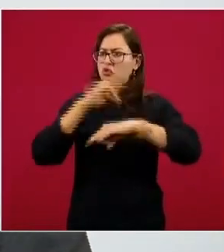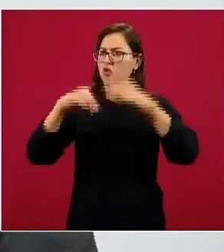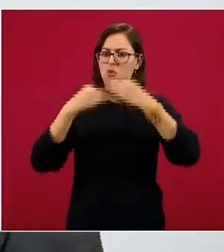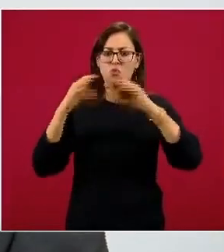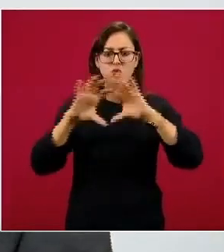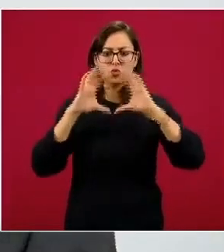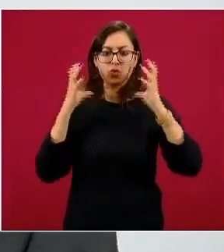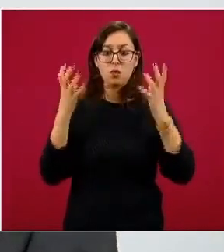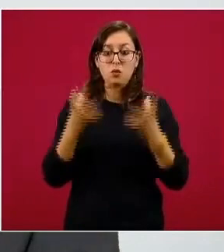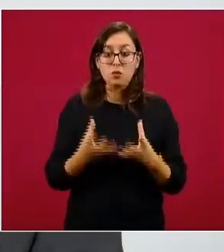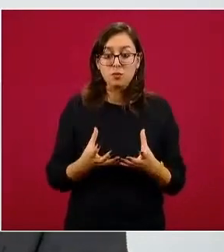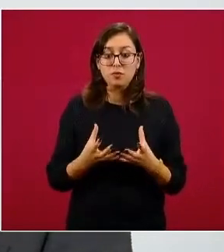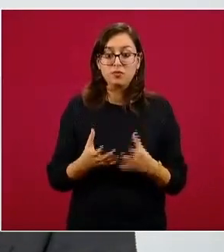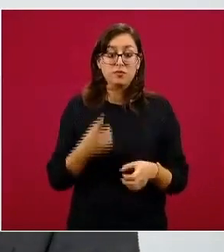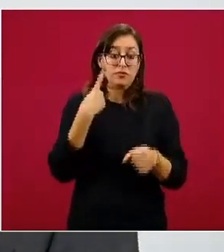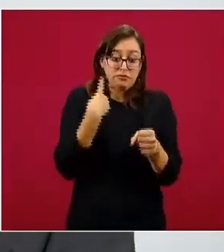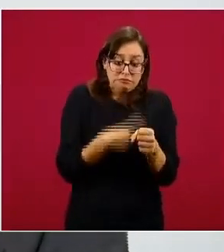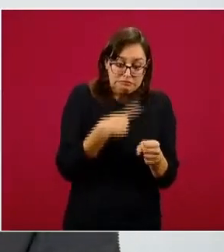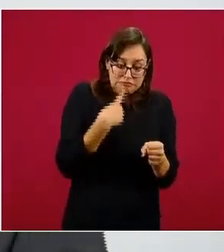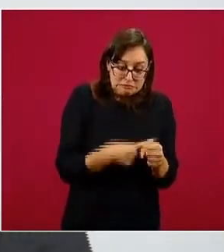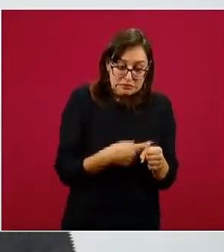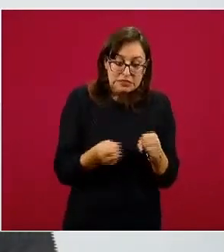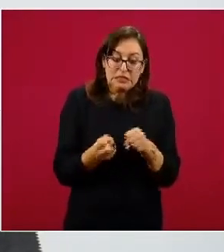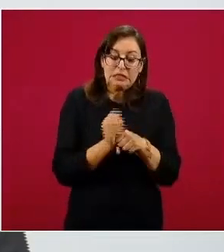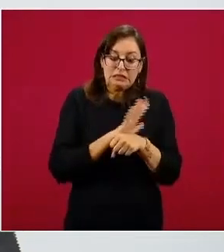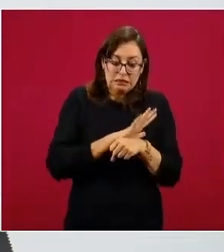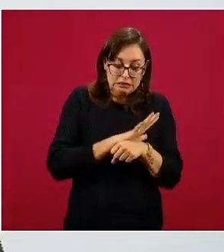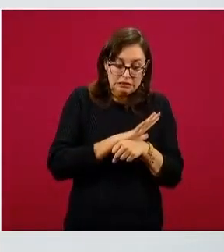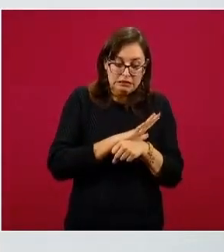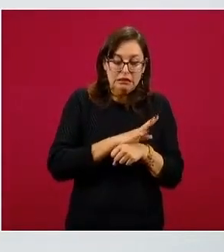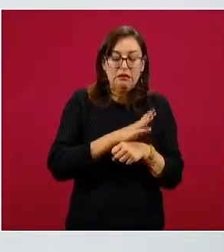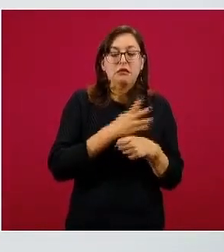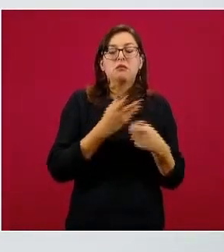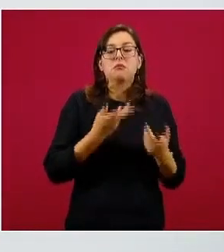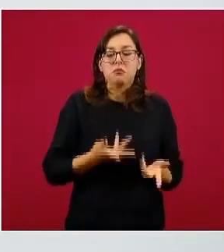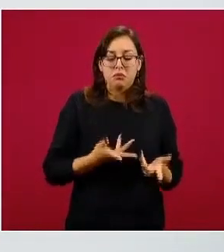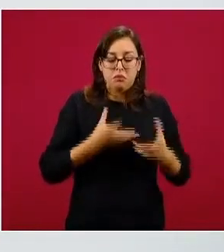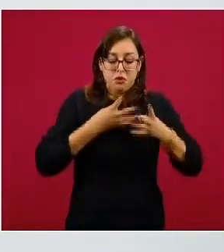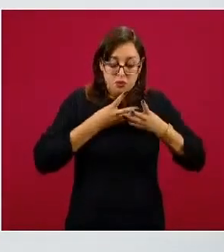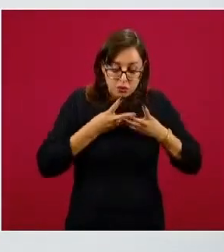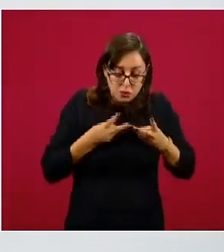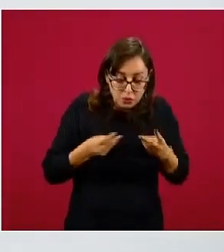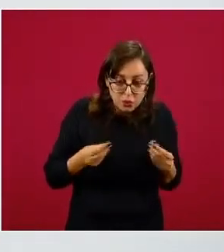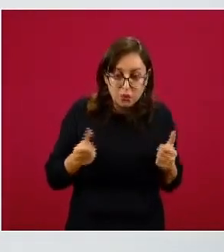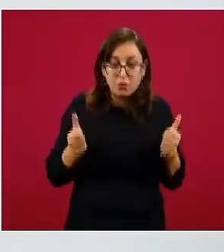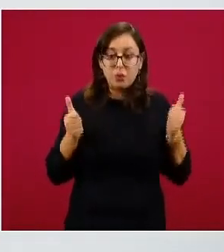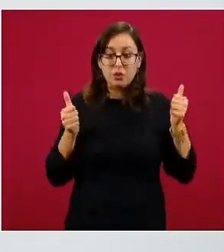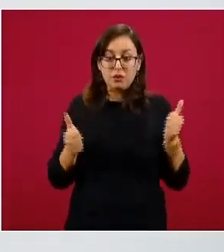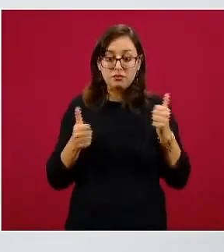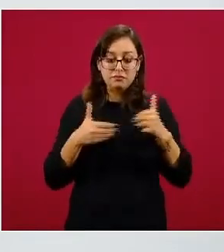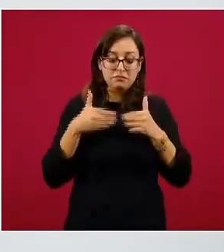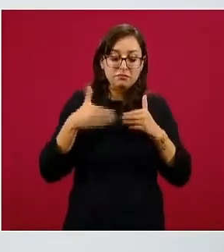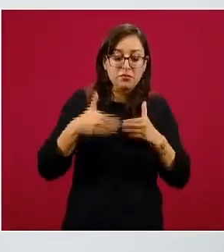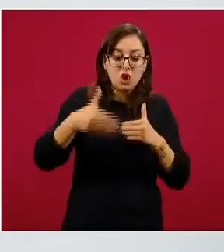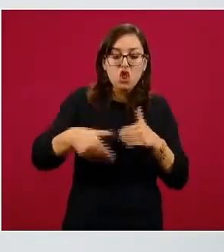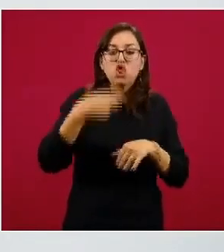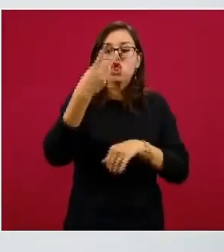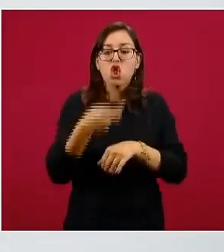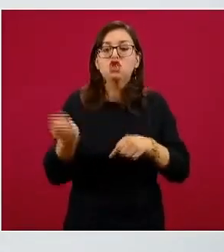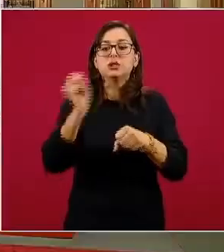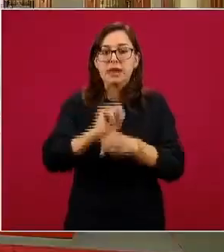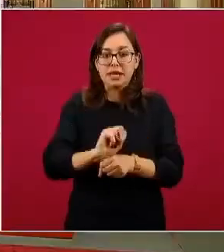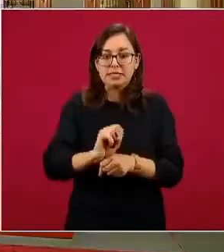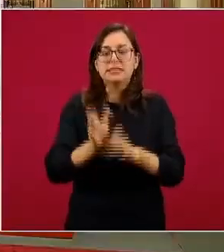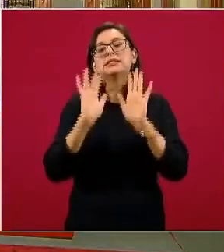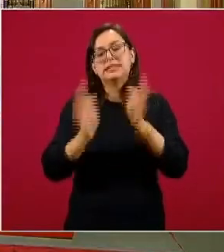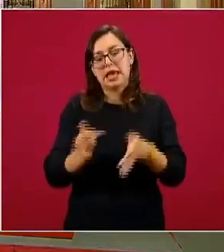deseable dejar pasar al menos una semana, posiblemente 2 semanas, desde que una persona tuvo una infección de cualquier tipo.